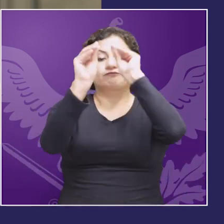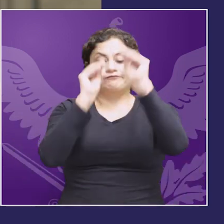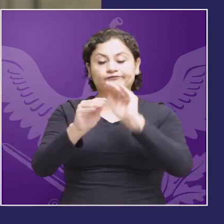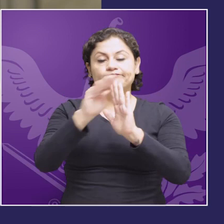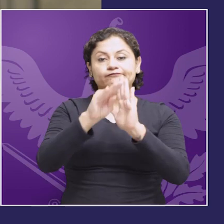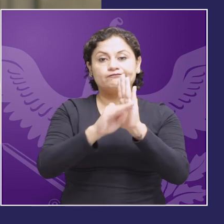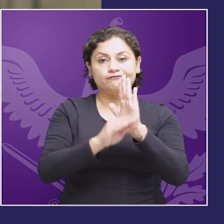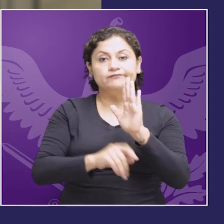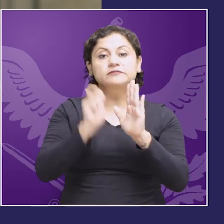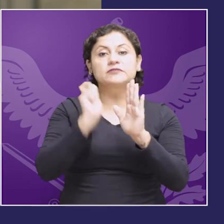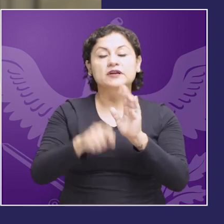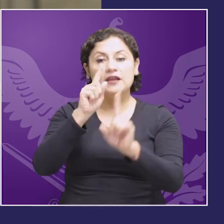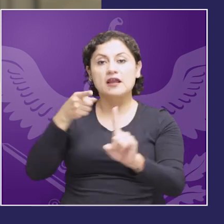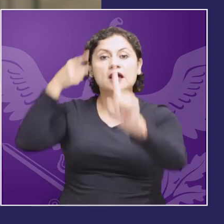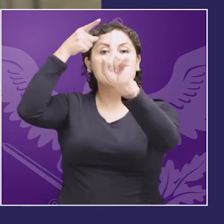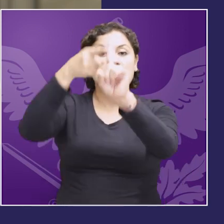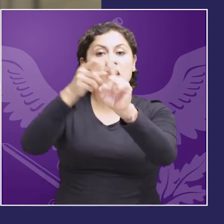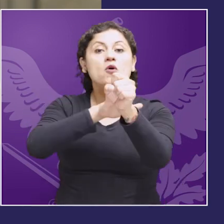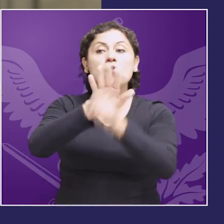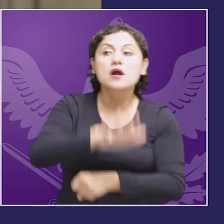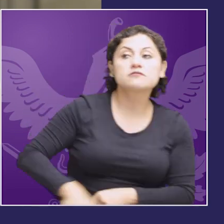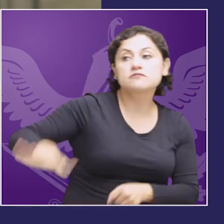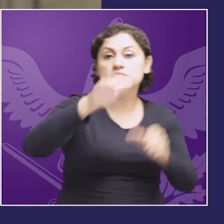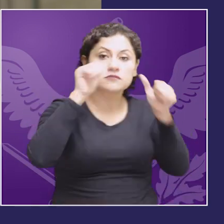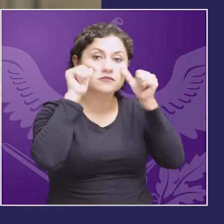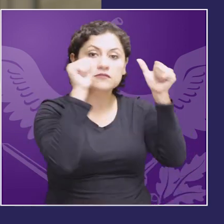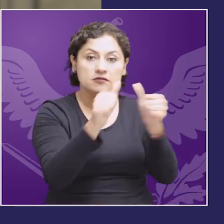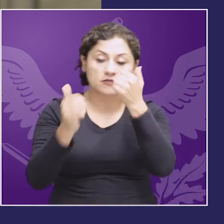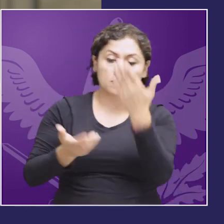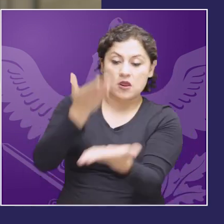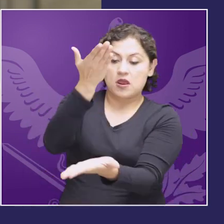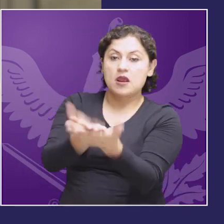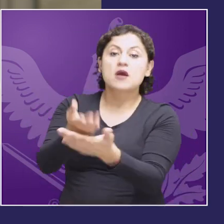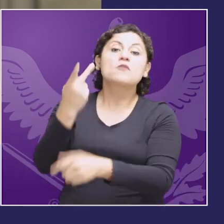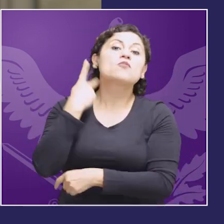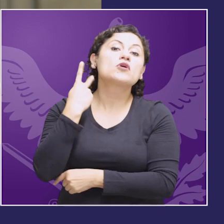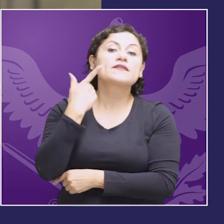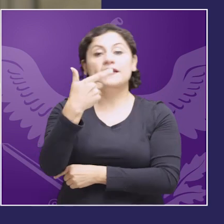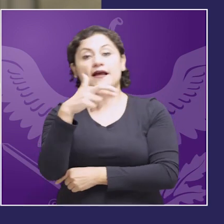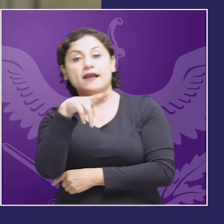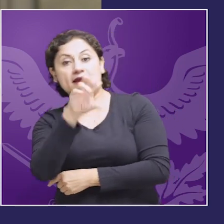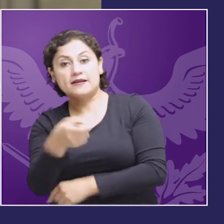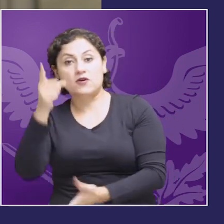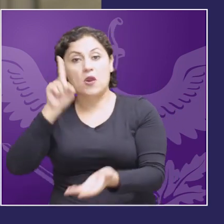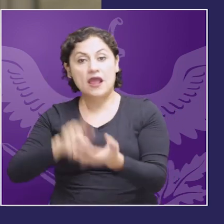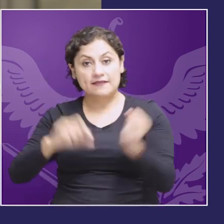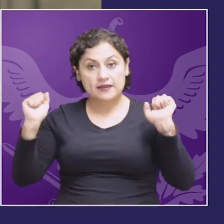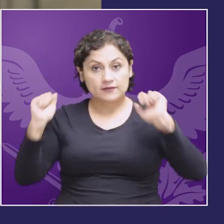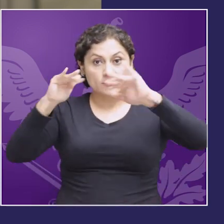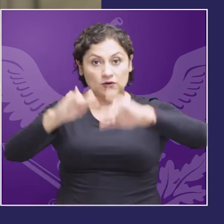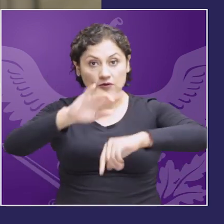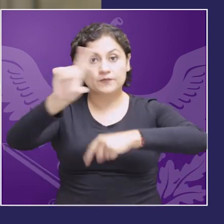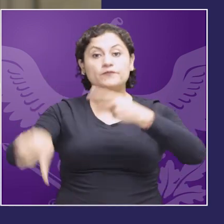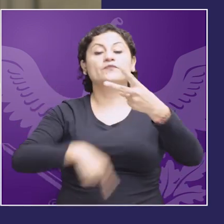fue darse instrumentos que marcaran, en el fondo, la línea por la cual se tenía que trabajar. Se dictó una política de